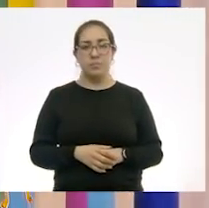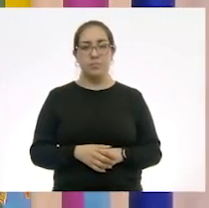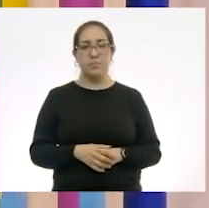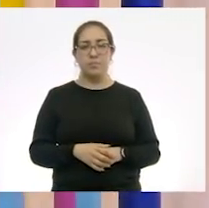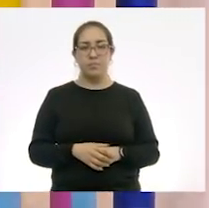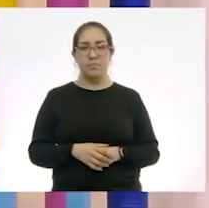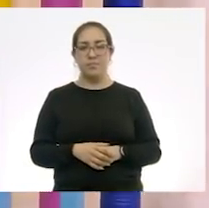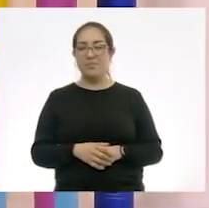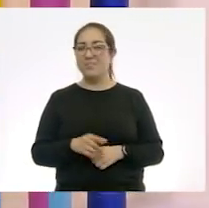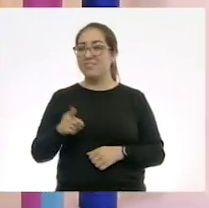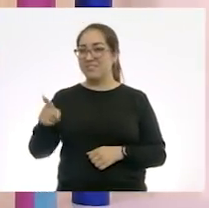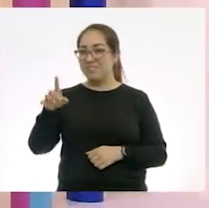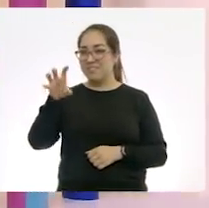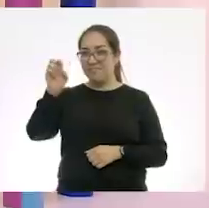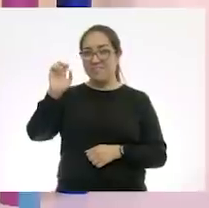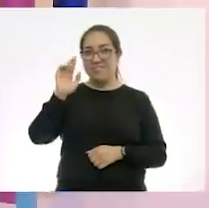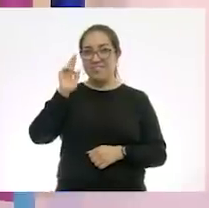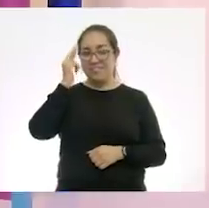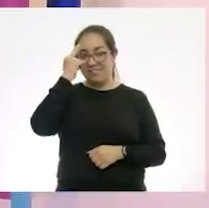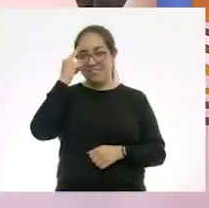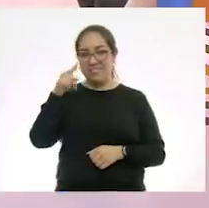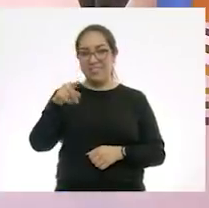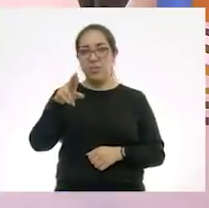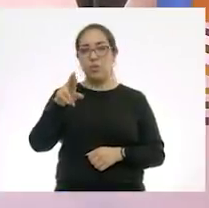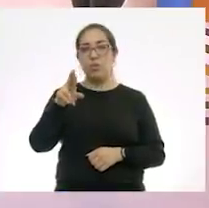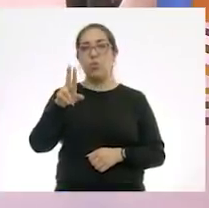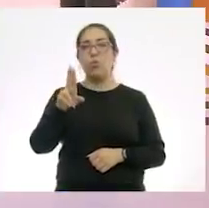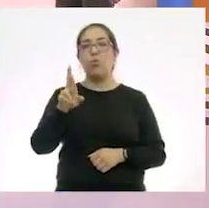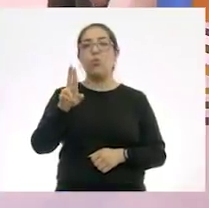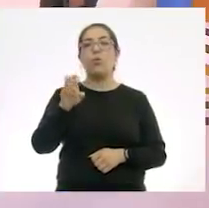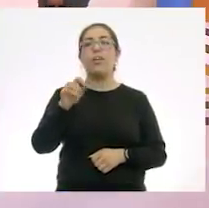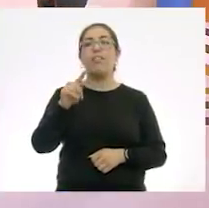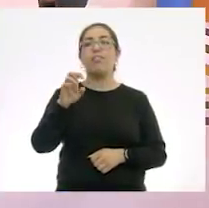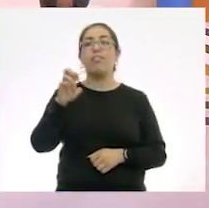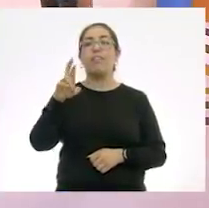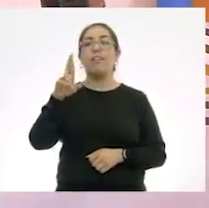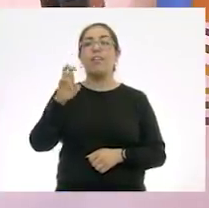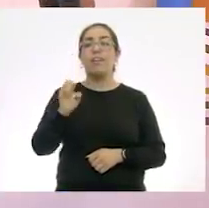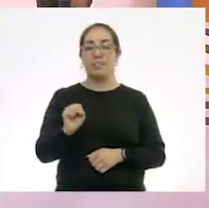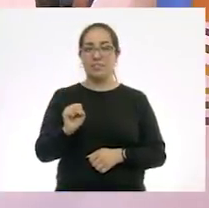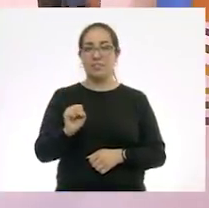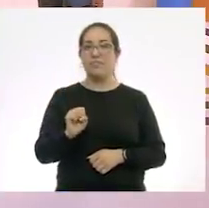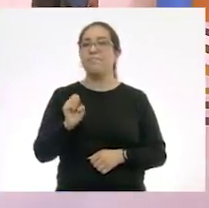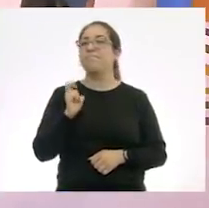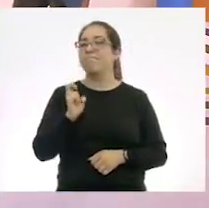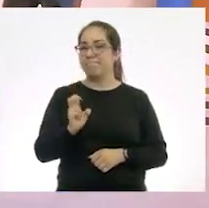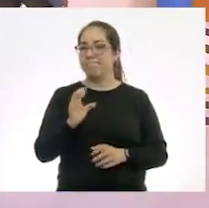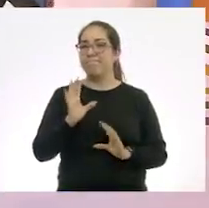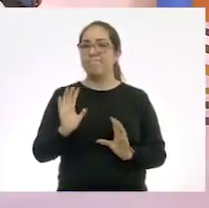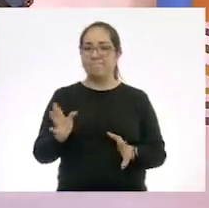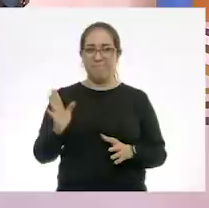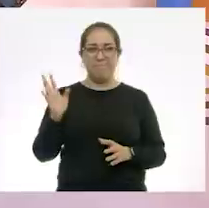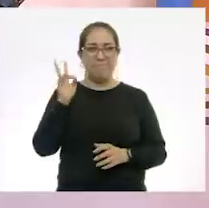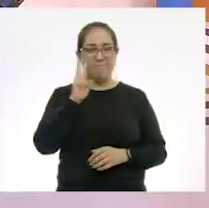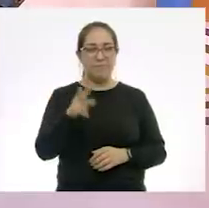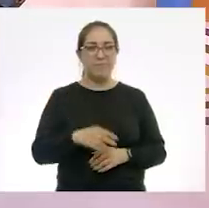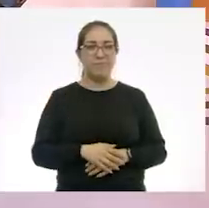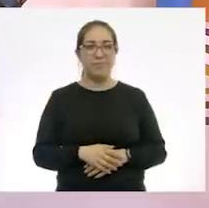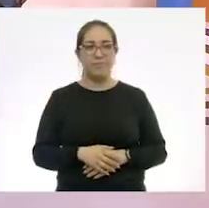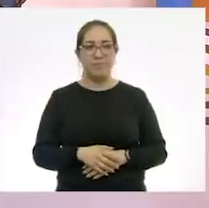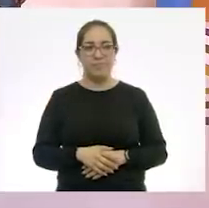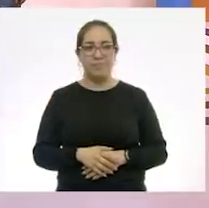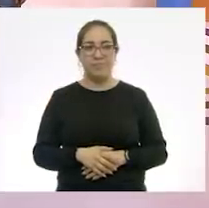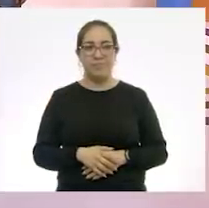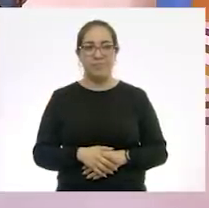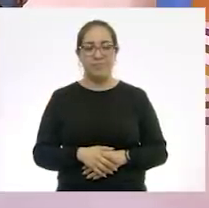¿Se acordó, viste? Sí, muy bien. Los uréteres. Uréteres, así es. Eso ya los había visto. Están aquí. Yo no los